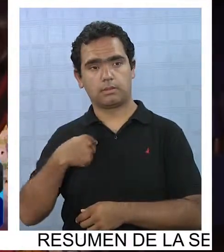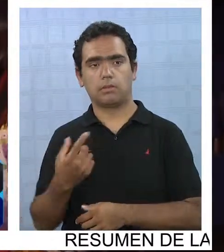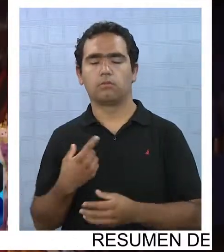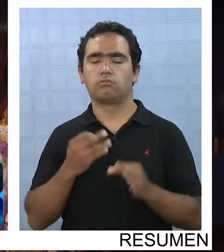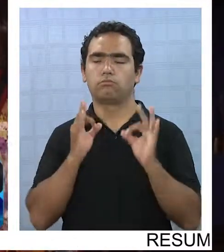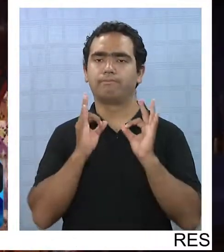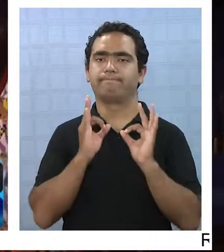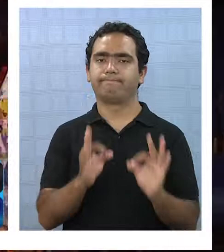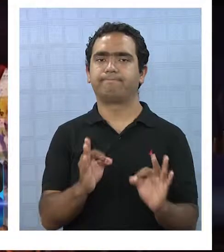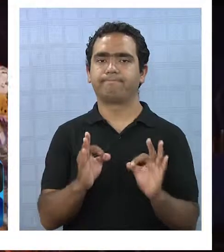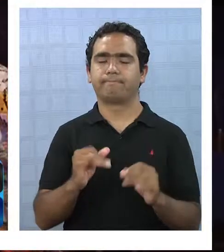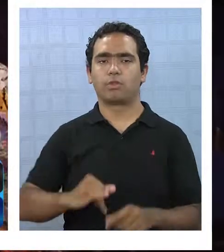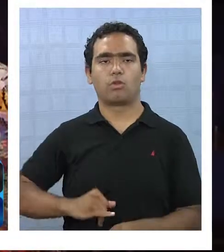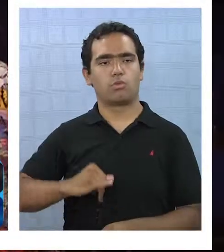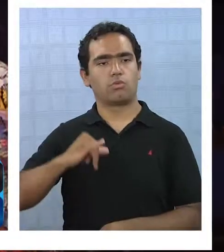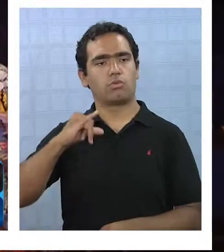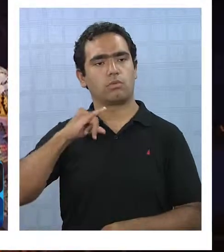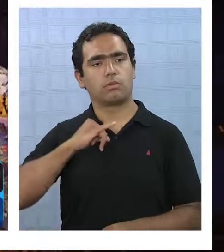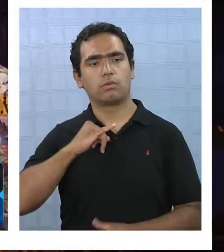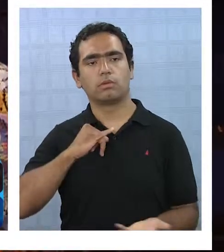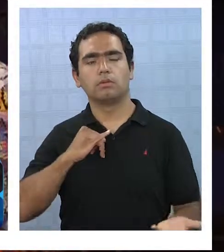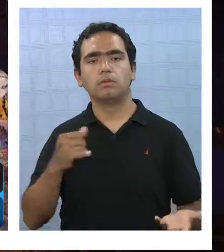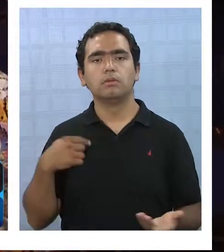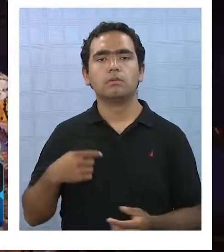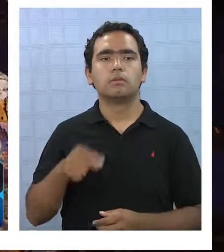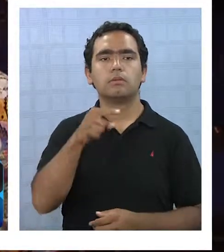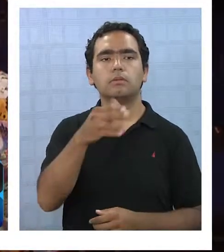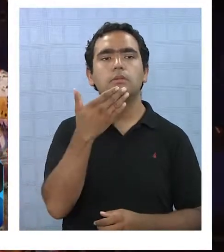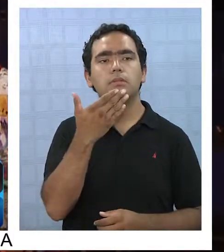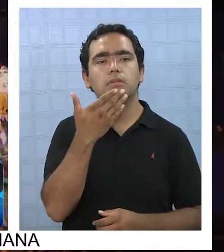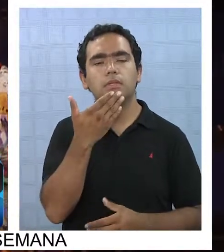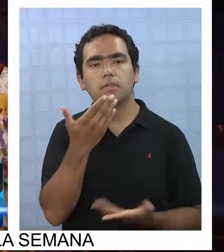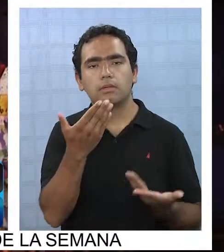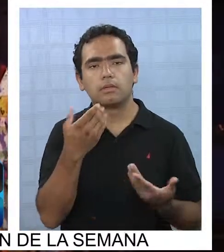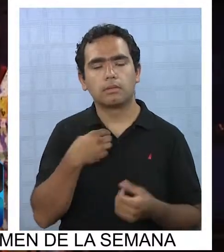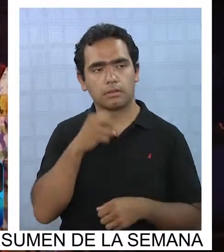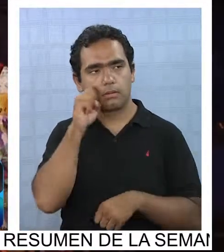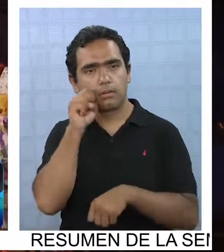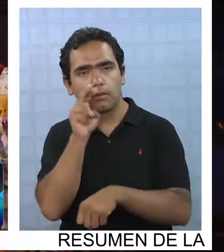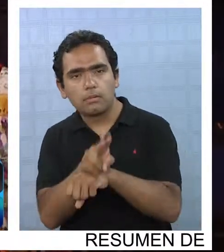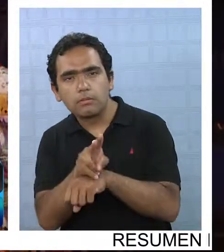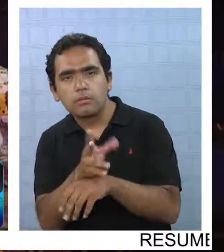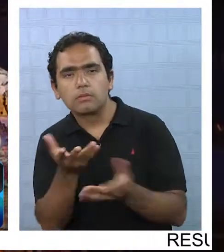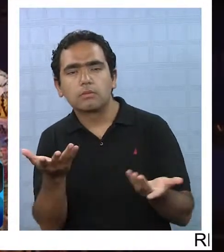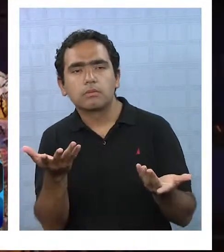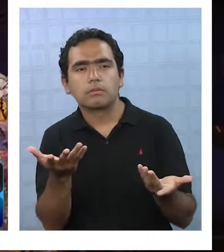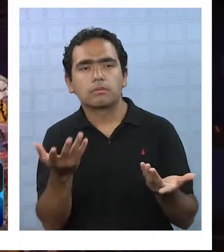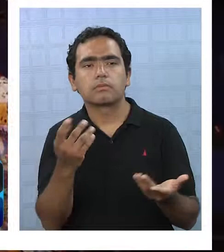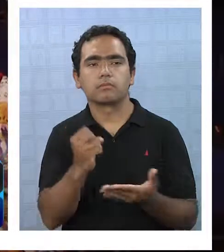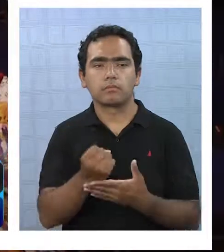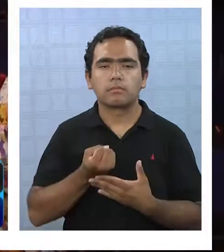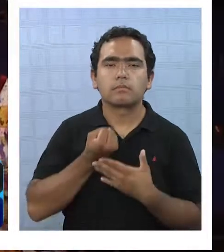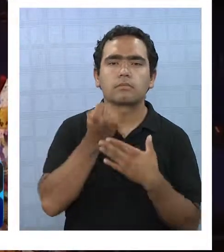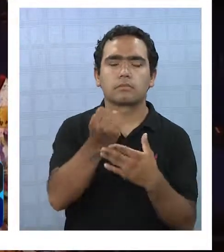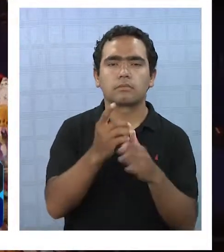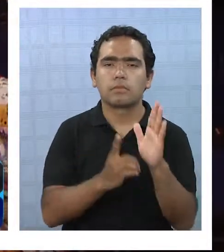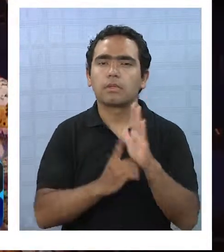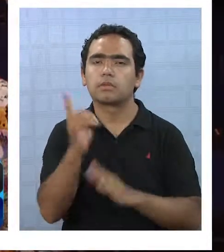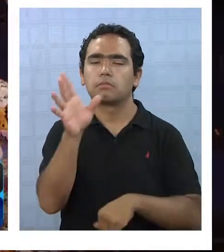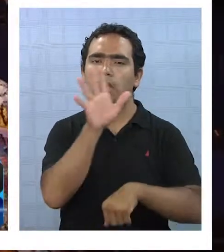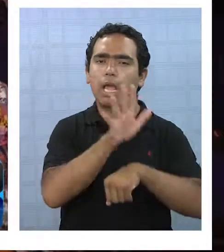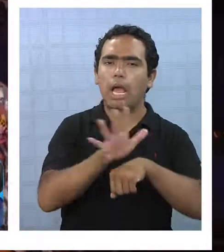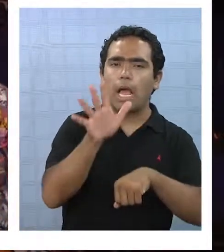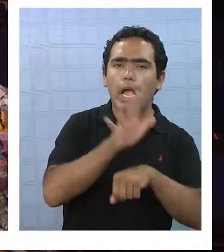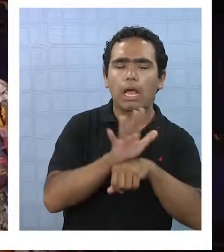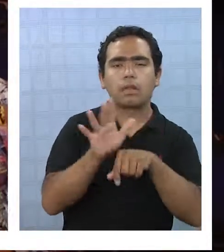de esta calidad, y tiene la doble misión, además nosotros cumplimos con la visión de la universitaria de contribuir al desarrollo de las artes y de la